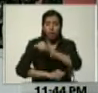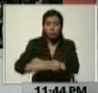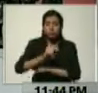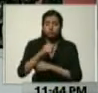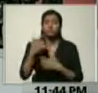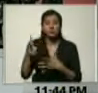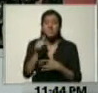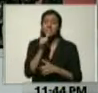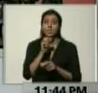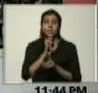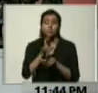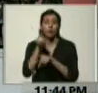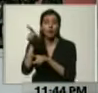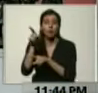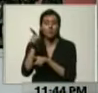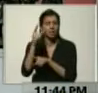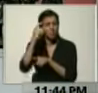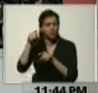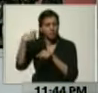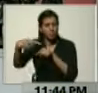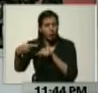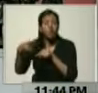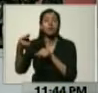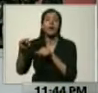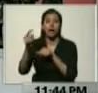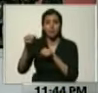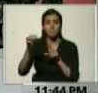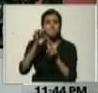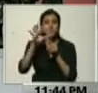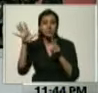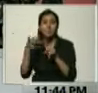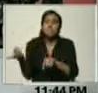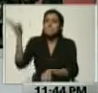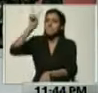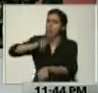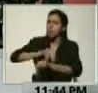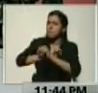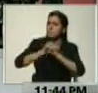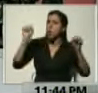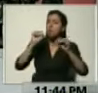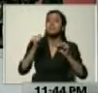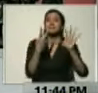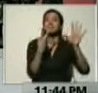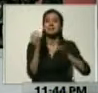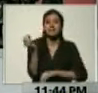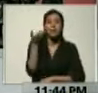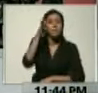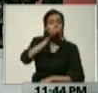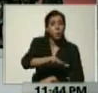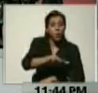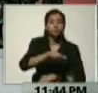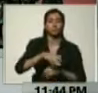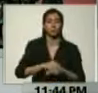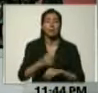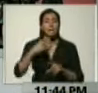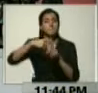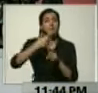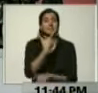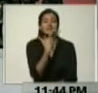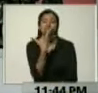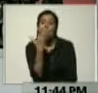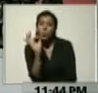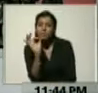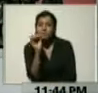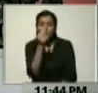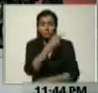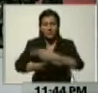Daesh. A los días, en Pakistán, otro atentado de mayor magnitud deja a su paso 70 víctimas fatales y más de 350